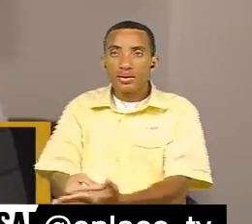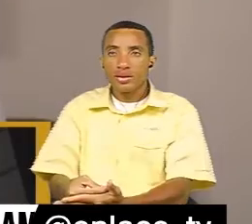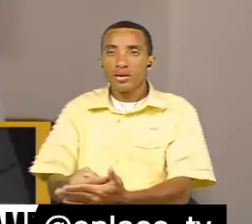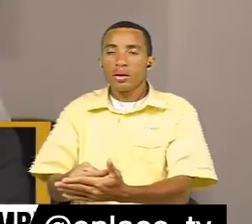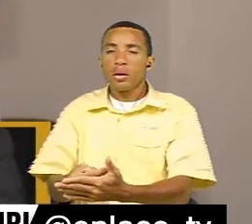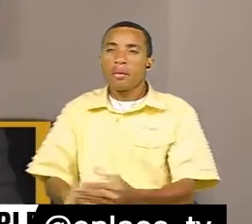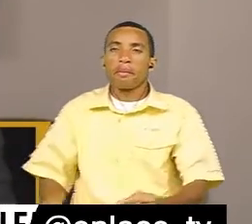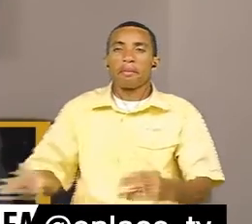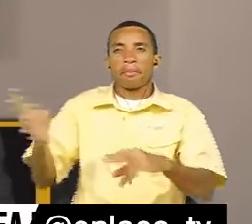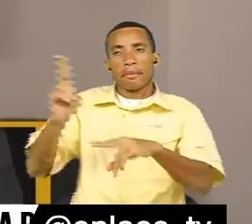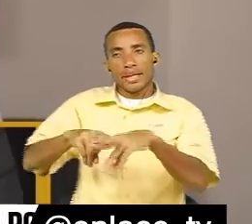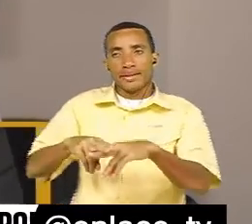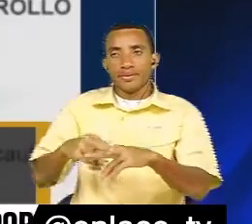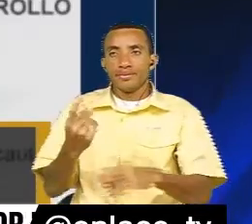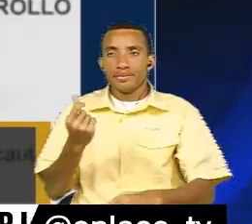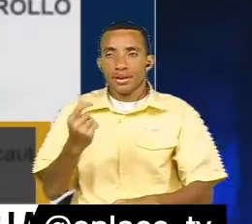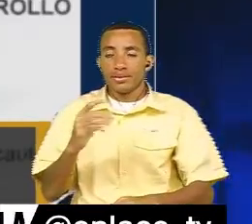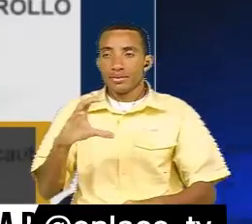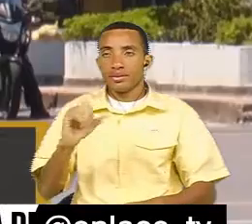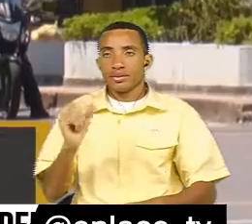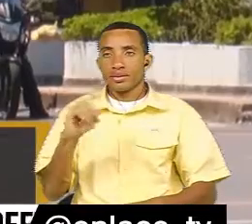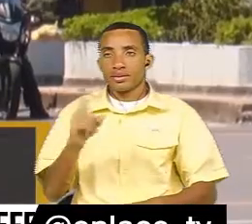plata a la CAS.